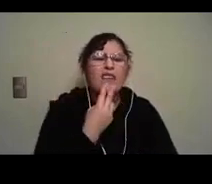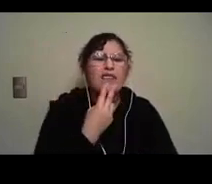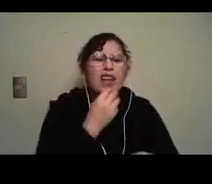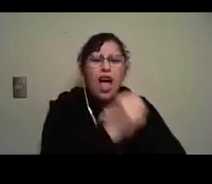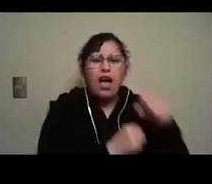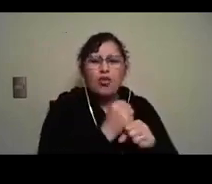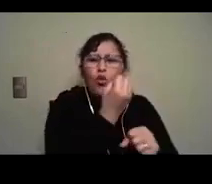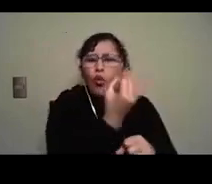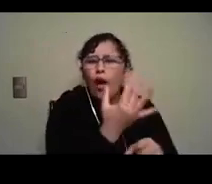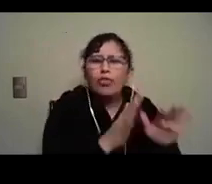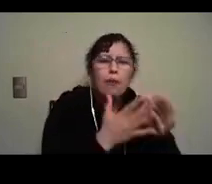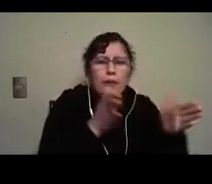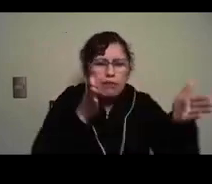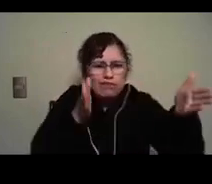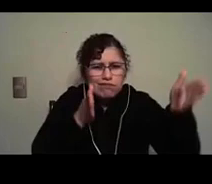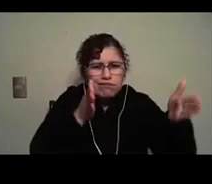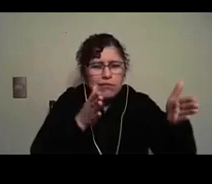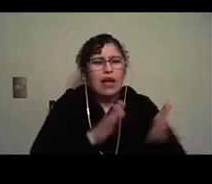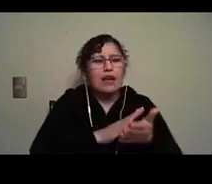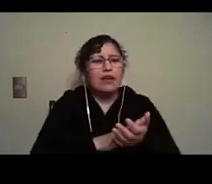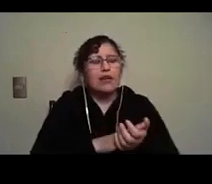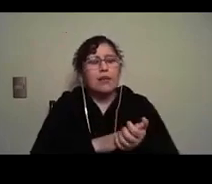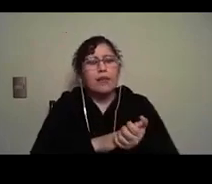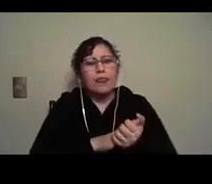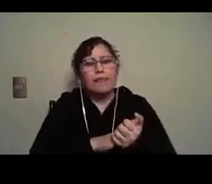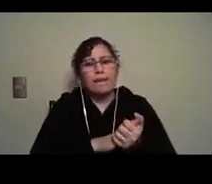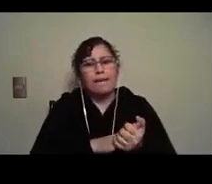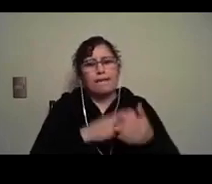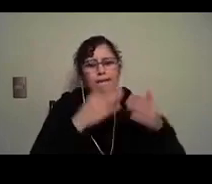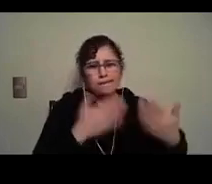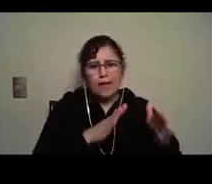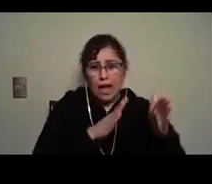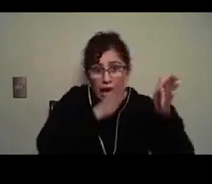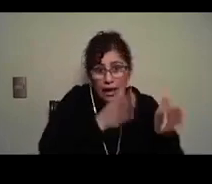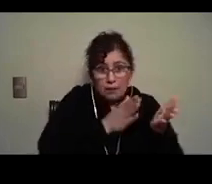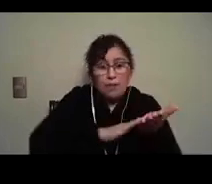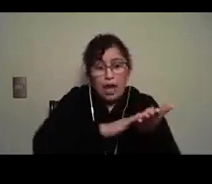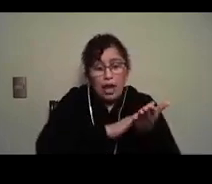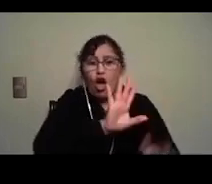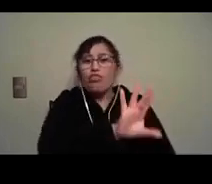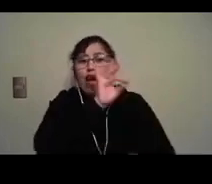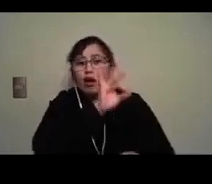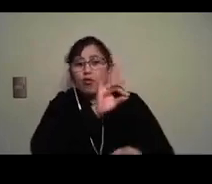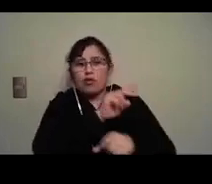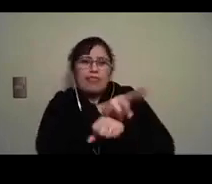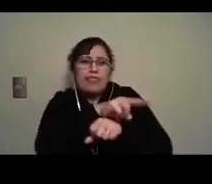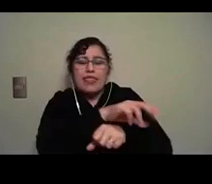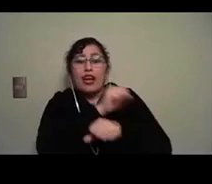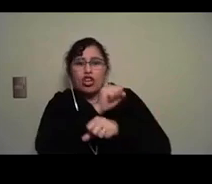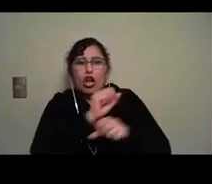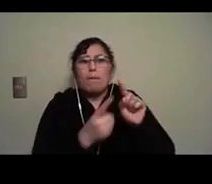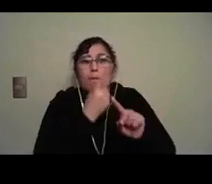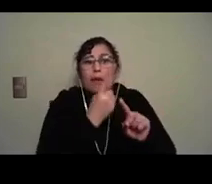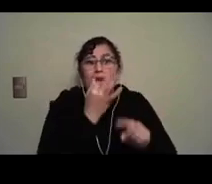Alzheimer, digamos, en etapa inicial? ¿Cuánto tiempo más o menos de vida tiene esa persona? a ver, en general, buena pregunta,